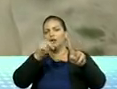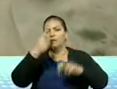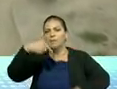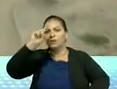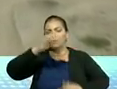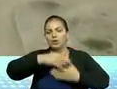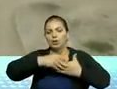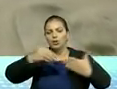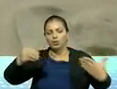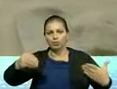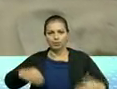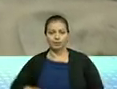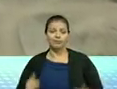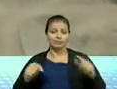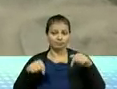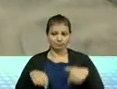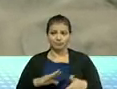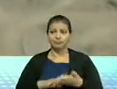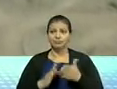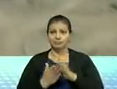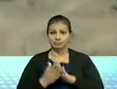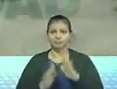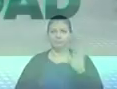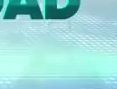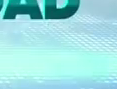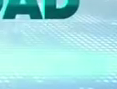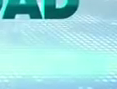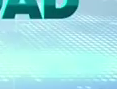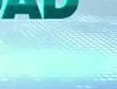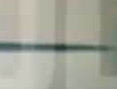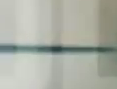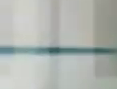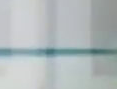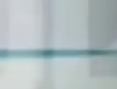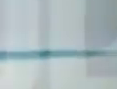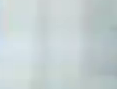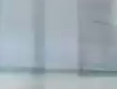una etapa importante del desarrollo de nuestra provincia de Santa Elena.